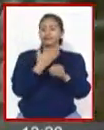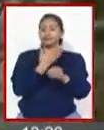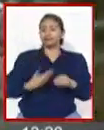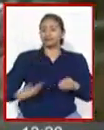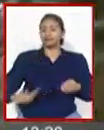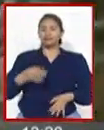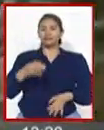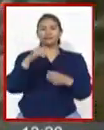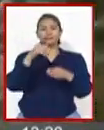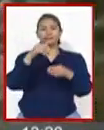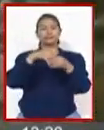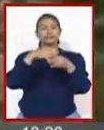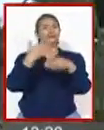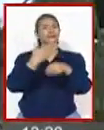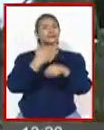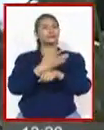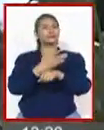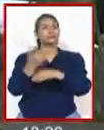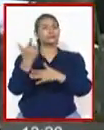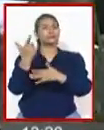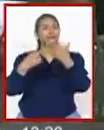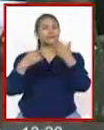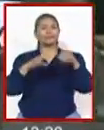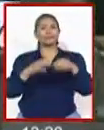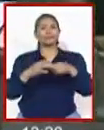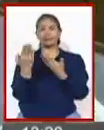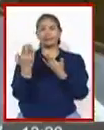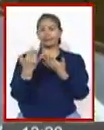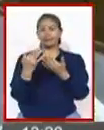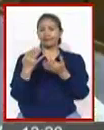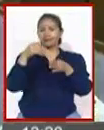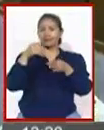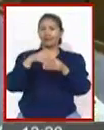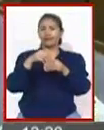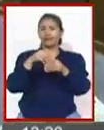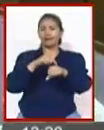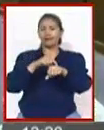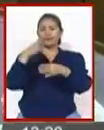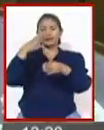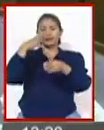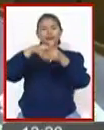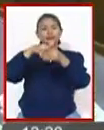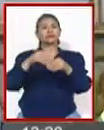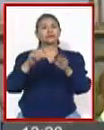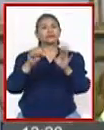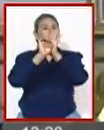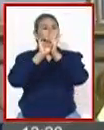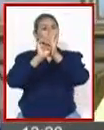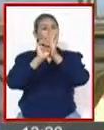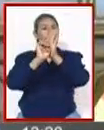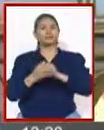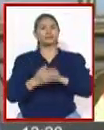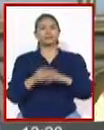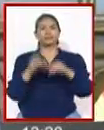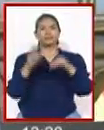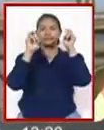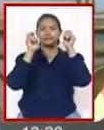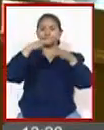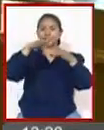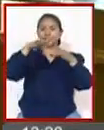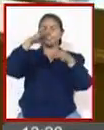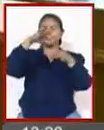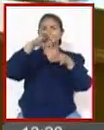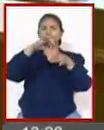Tribunal Electoral de que aún quedan varias actividades pendientes dentro de la agenda electoral, como por ejemplo el tema del sorteo